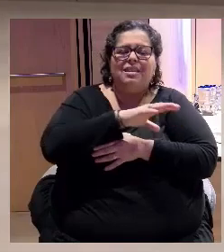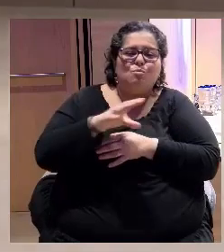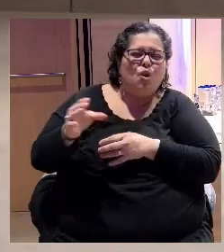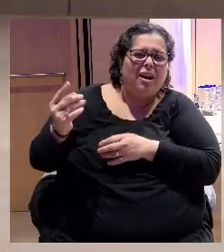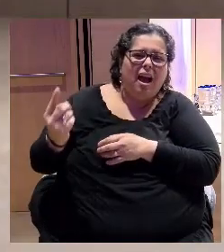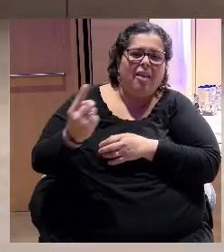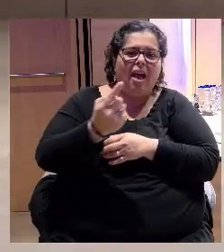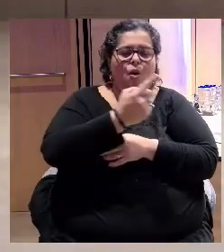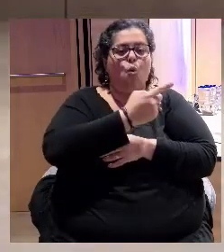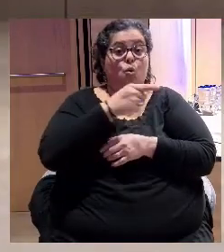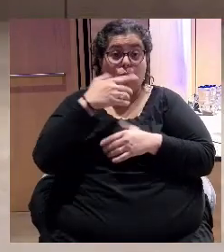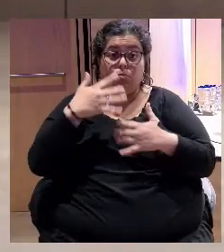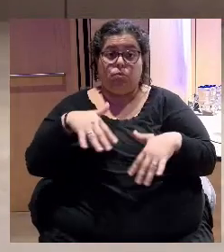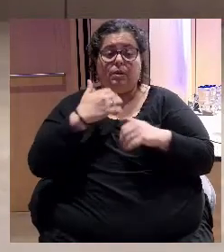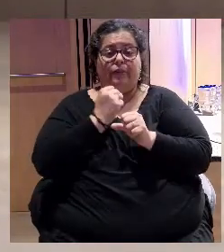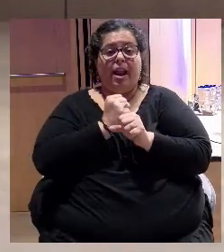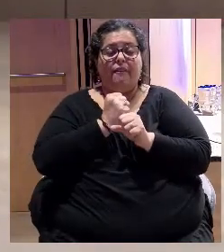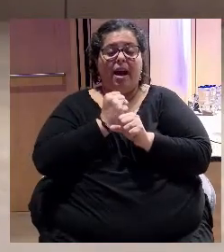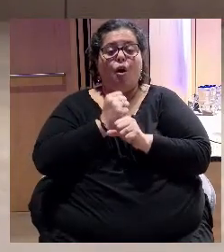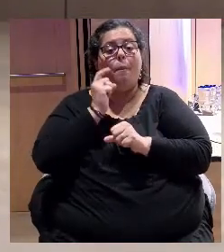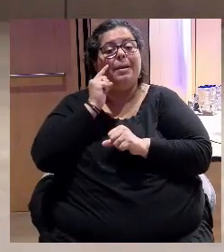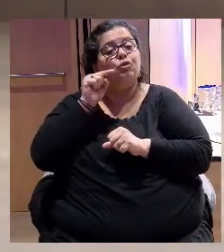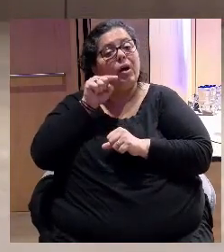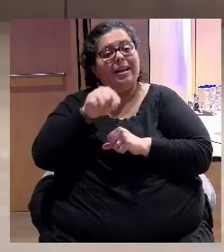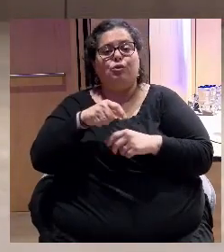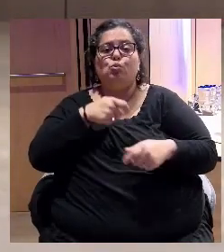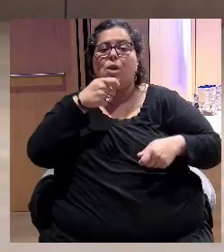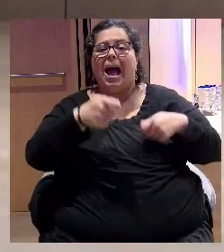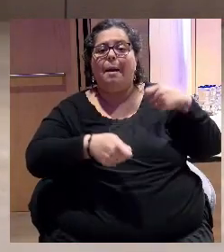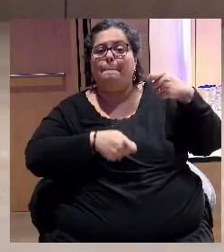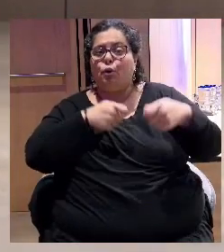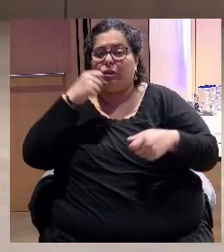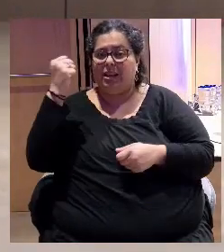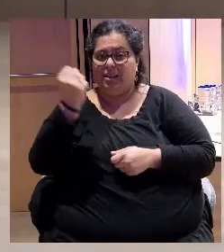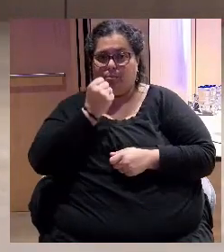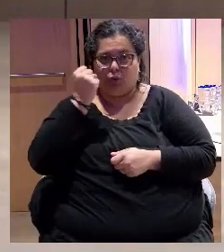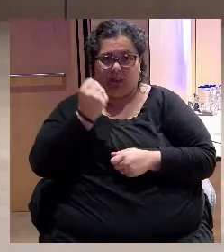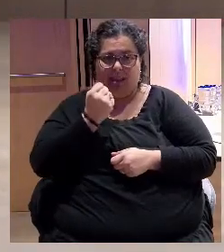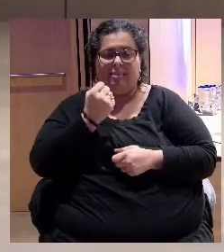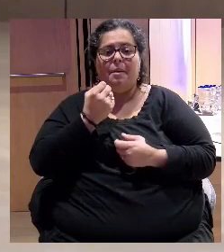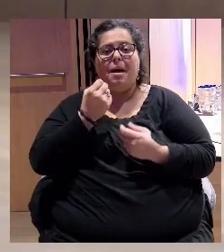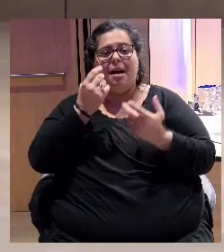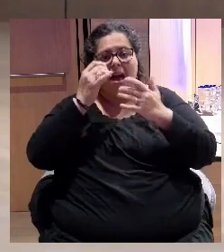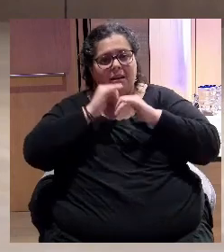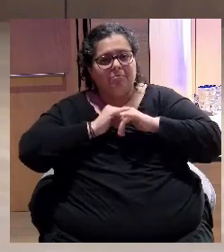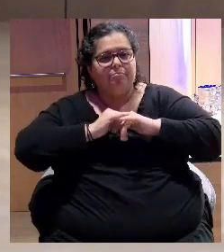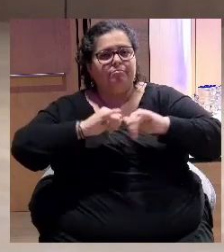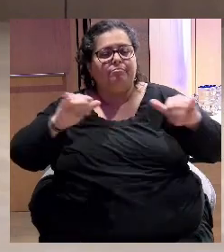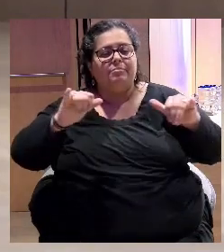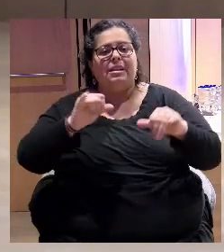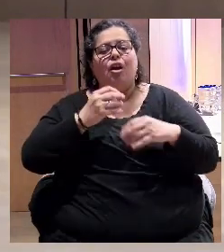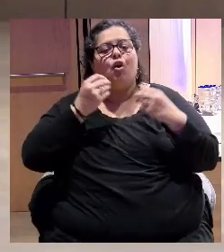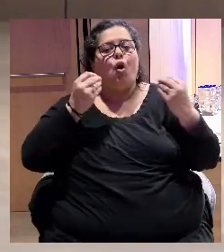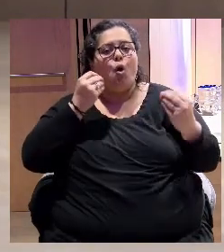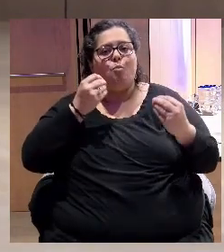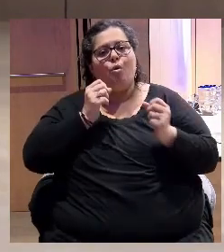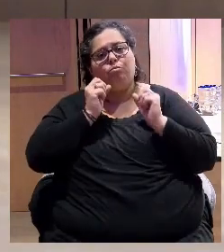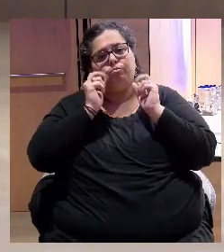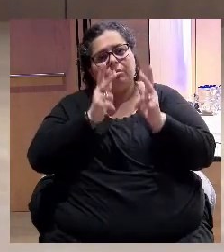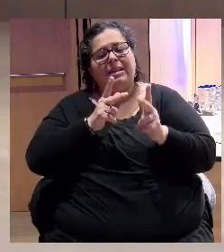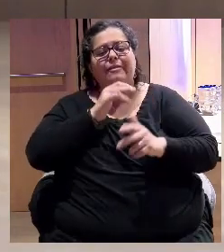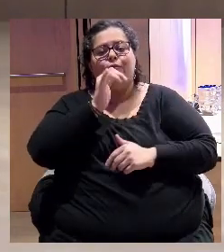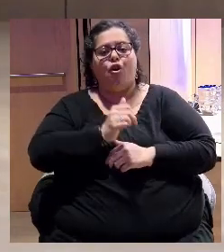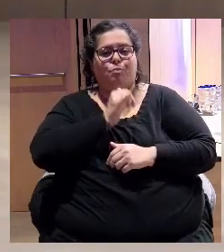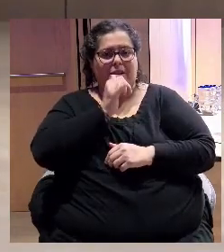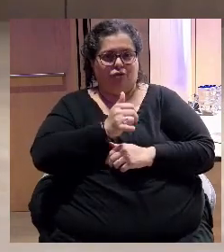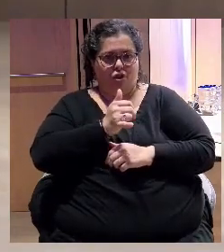creo que es un aporte importantísimo a todo lo que es la transmisión de centralizar la información, que